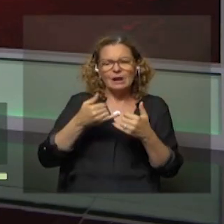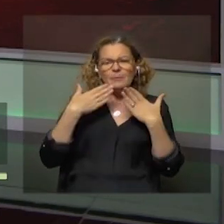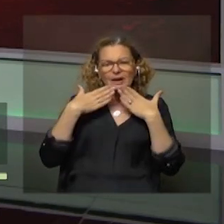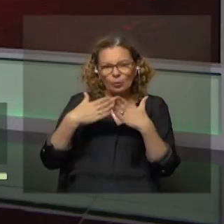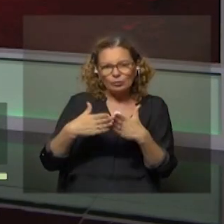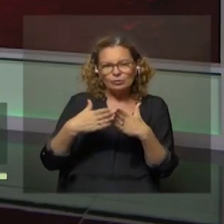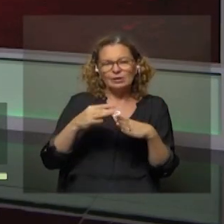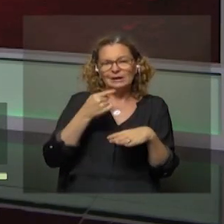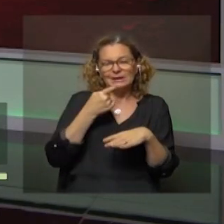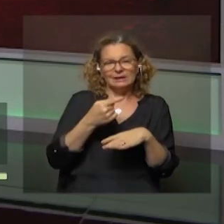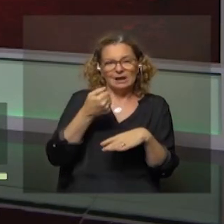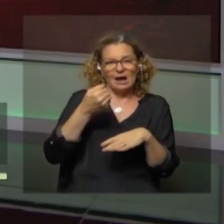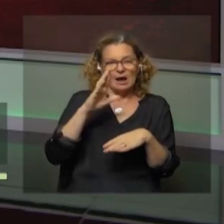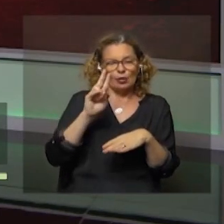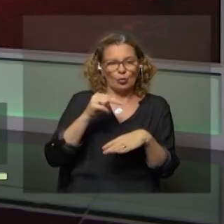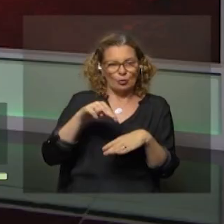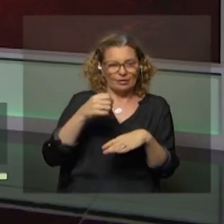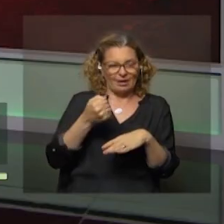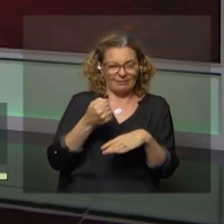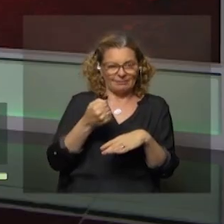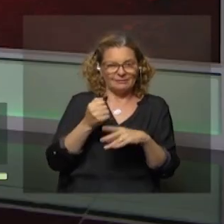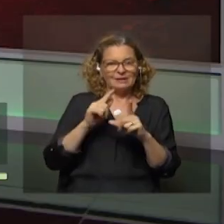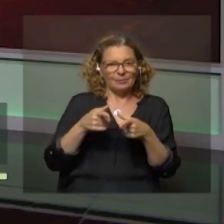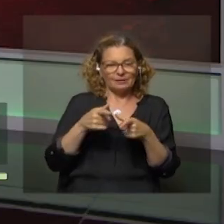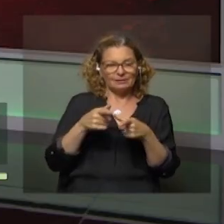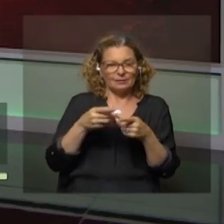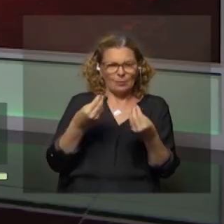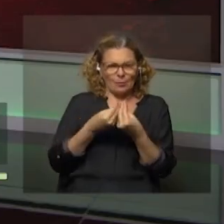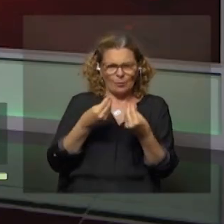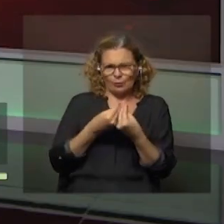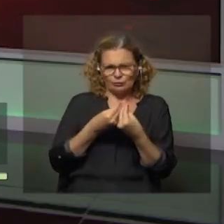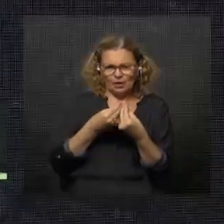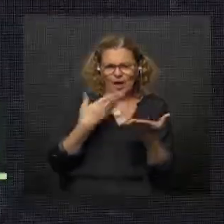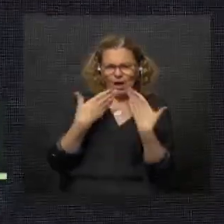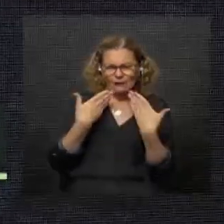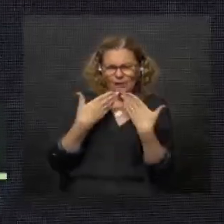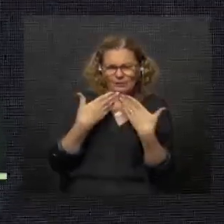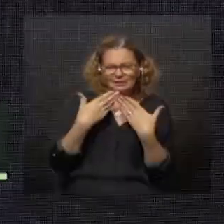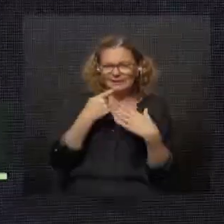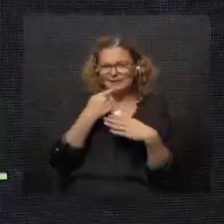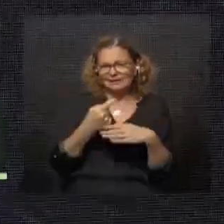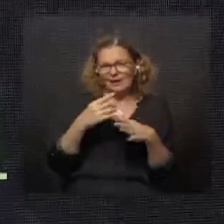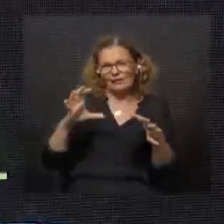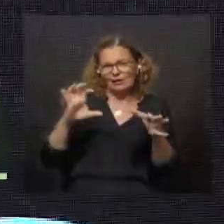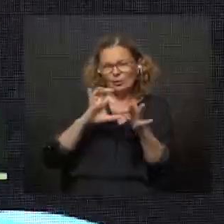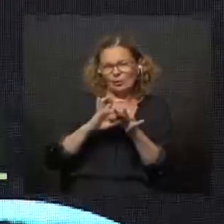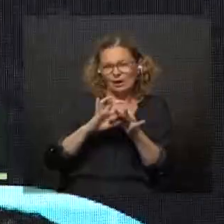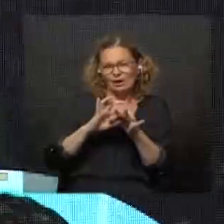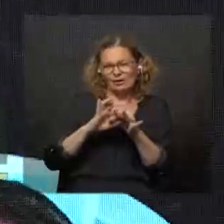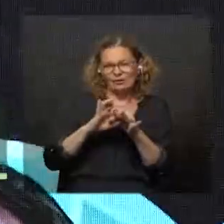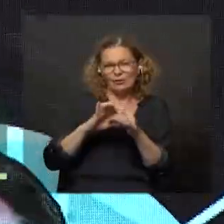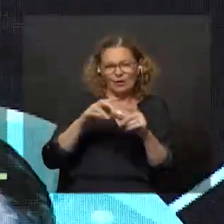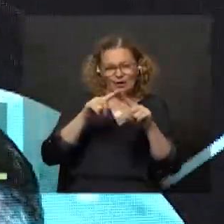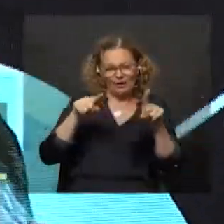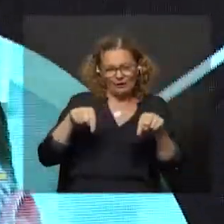las consultas que le hacía Acuña a Alejandro asesiano muchas de las de las conversaciones que se dan también vinculadas a la generación de